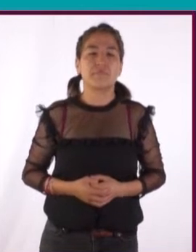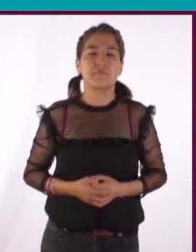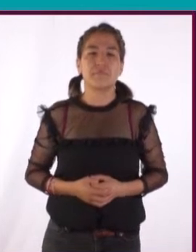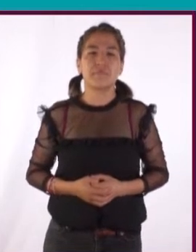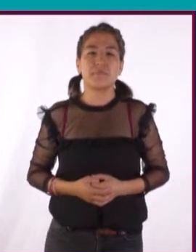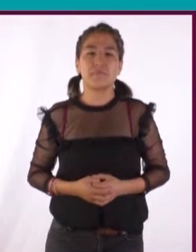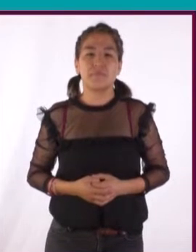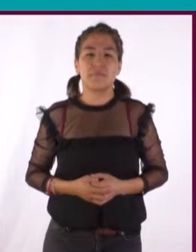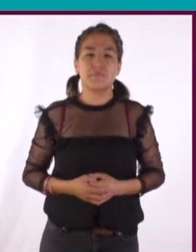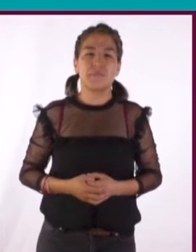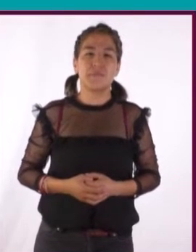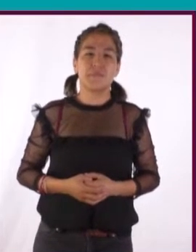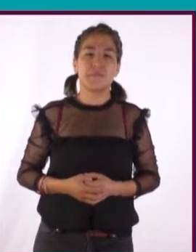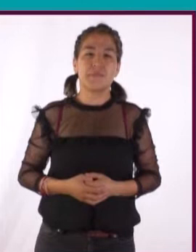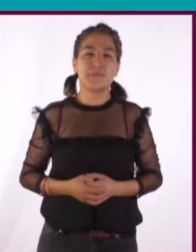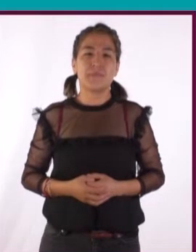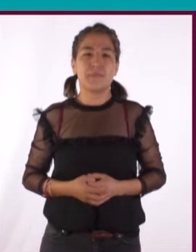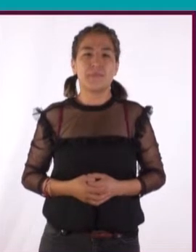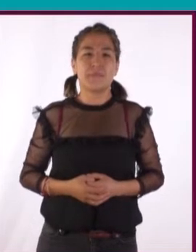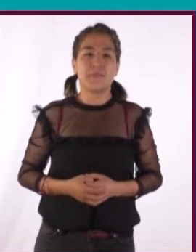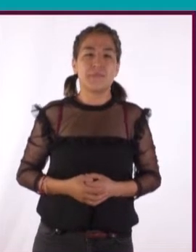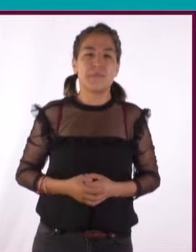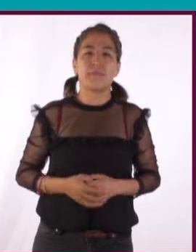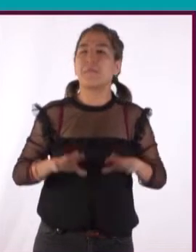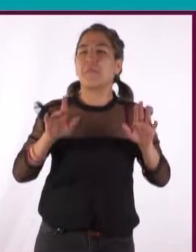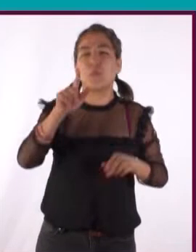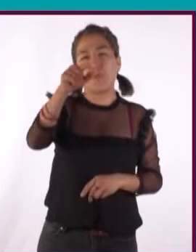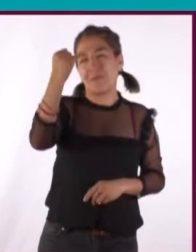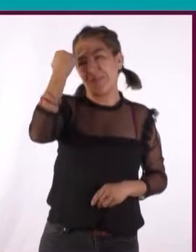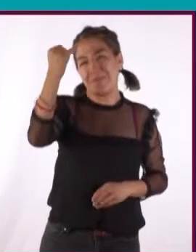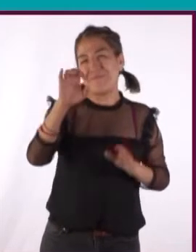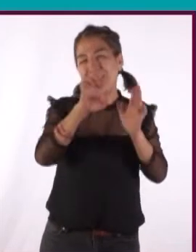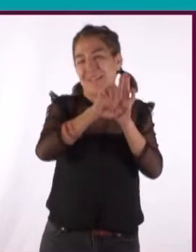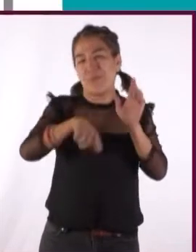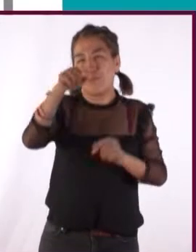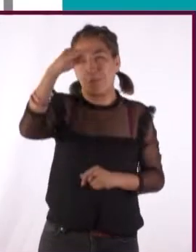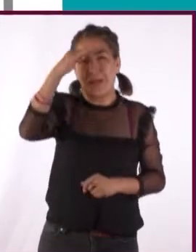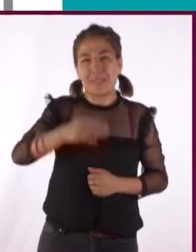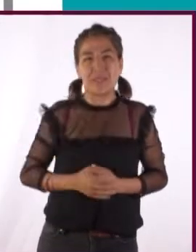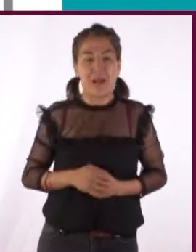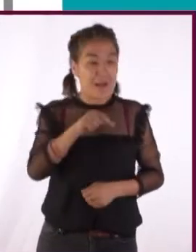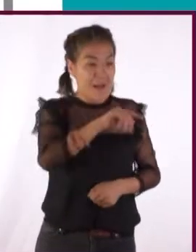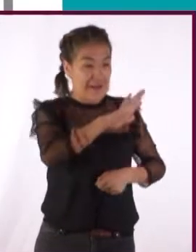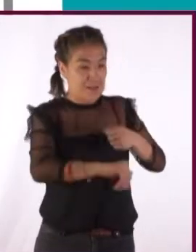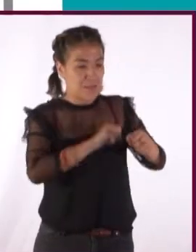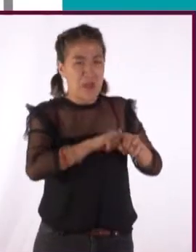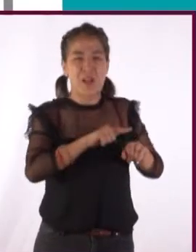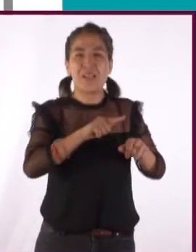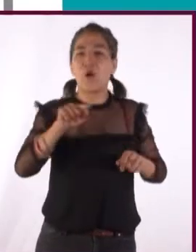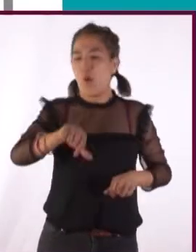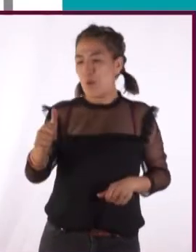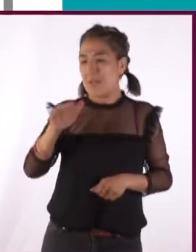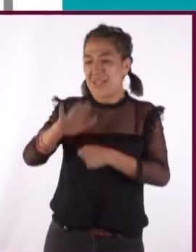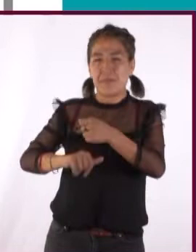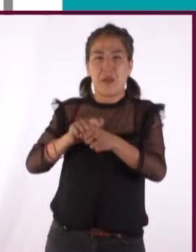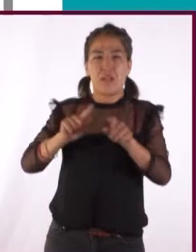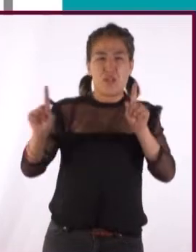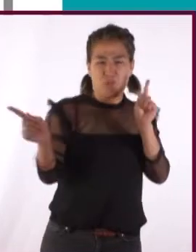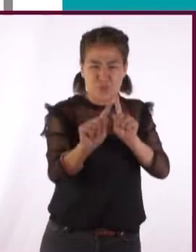Pensemos, por ejemplo, en un animal que persigue a otro, y el que es perseguido, por ejemplo, se puede hacer el